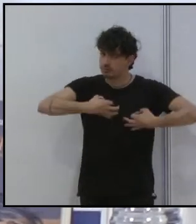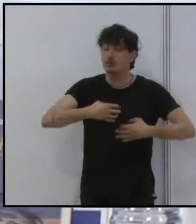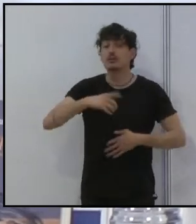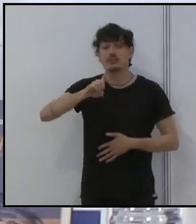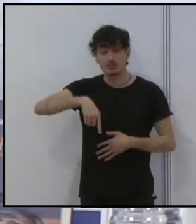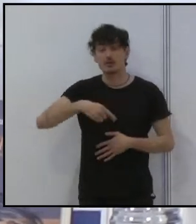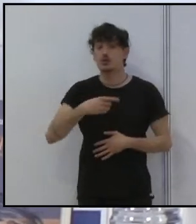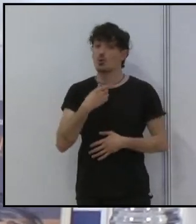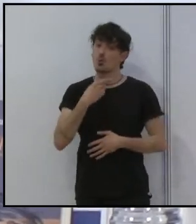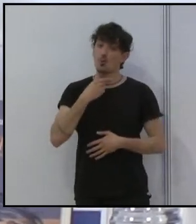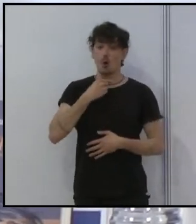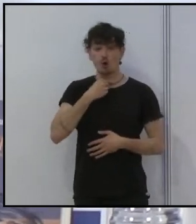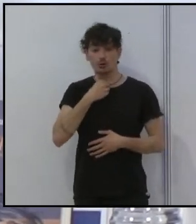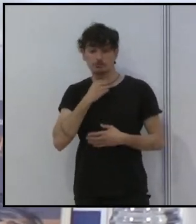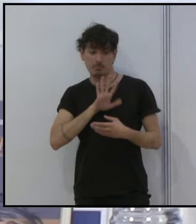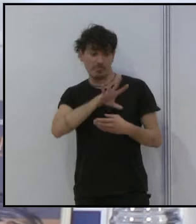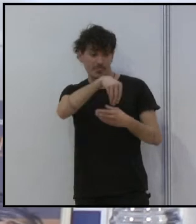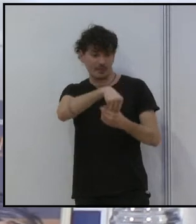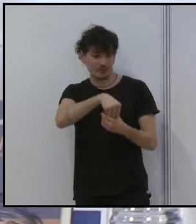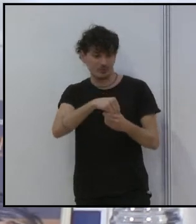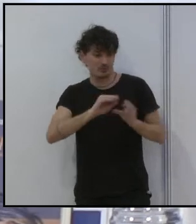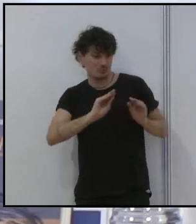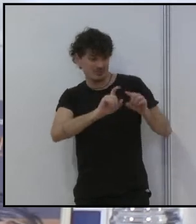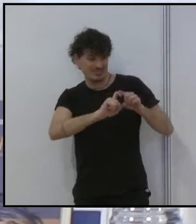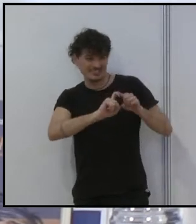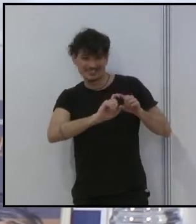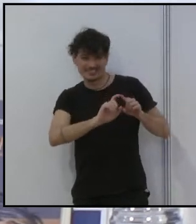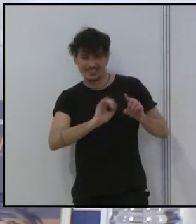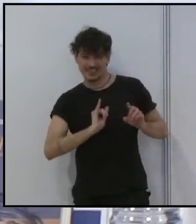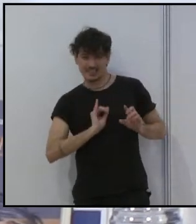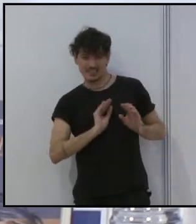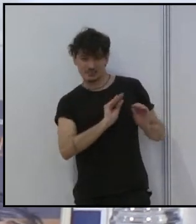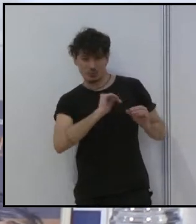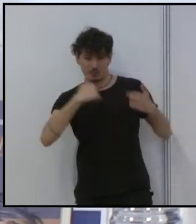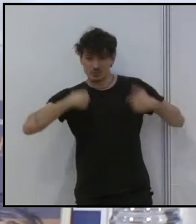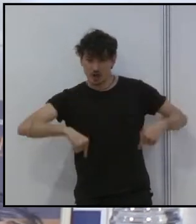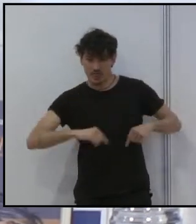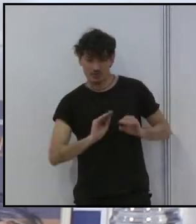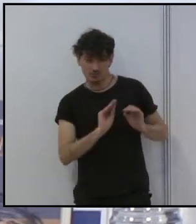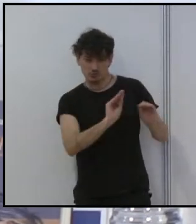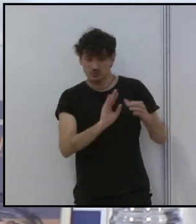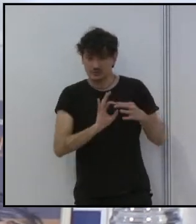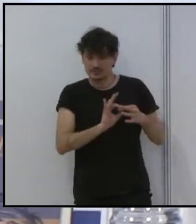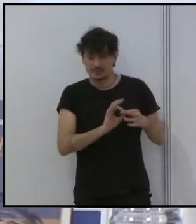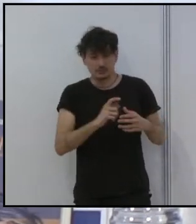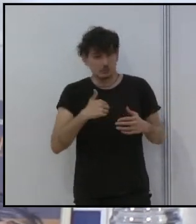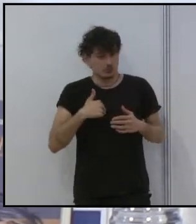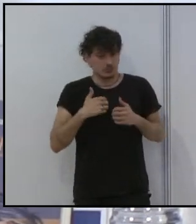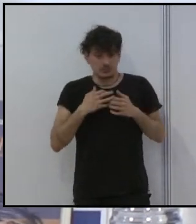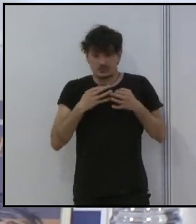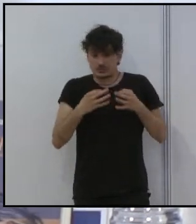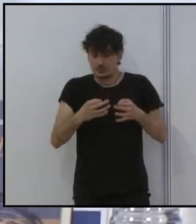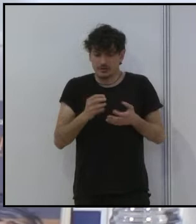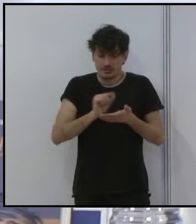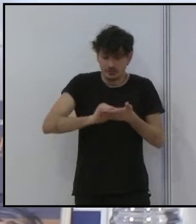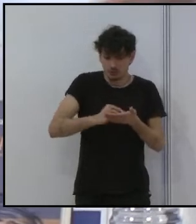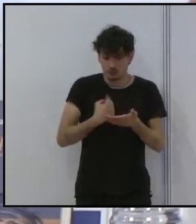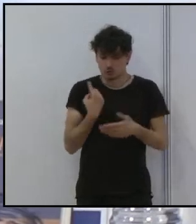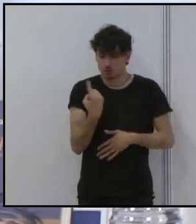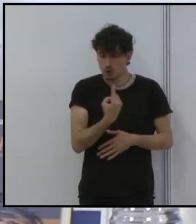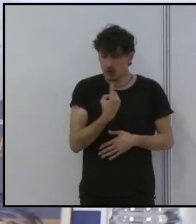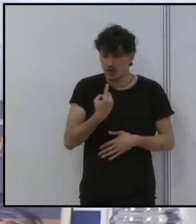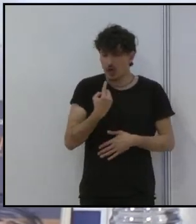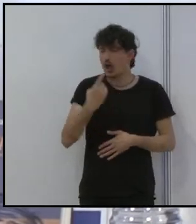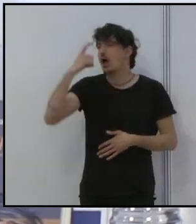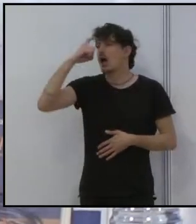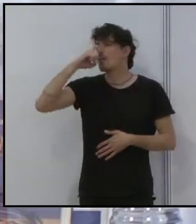su personalidad, y a mí me acompaña en esta tarea siempre solitaria de la escritura. Bueno, por supuesto,